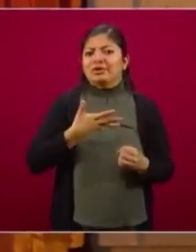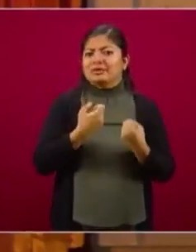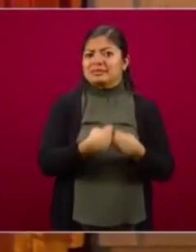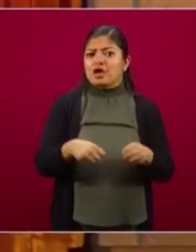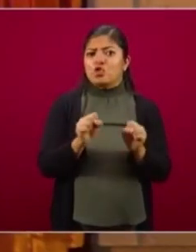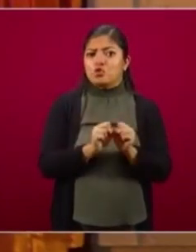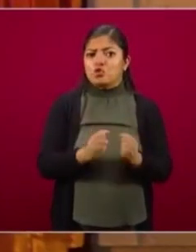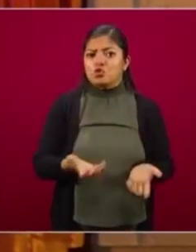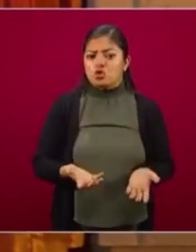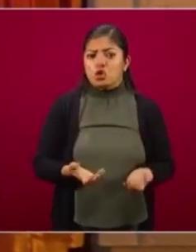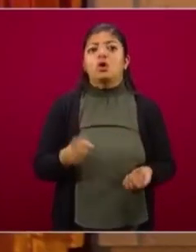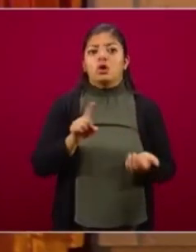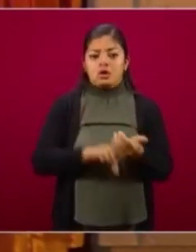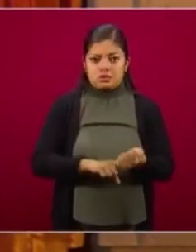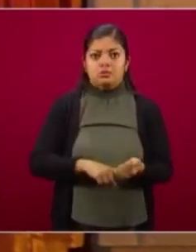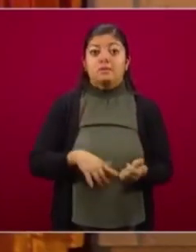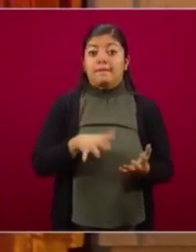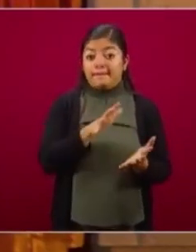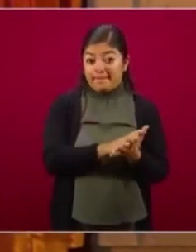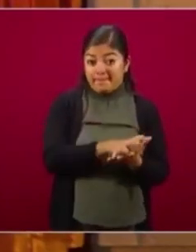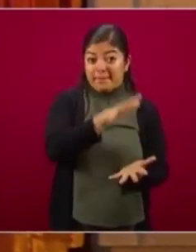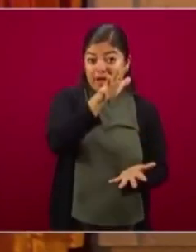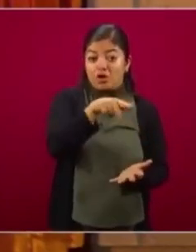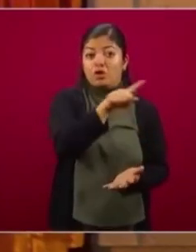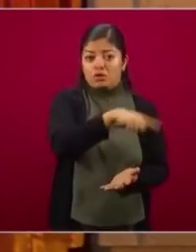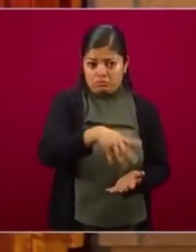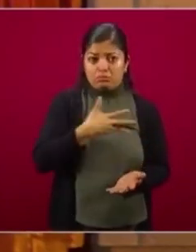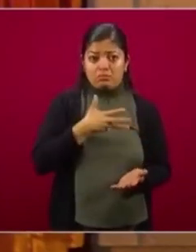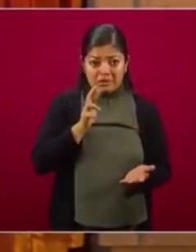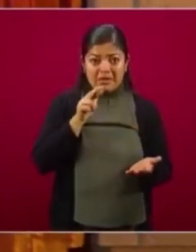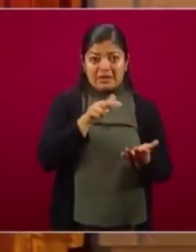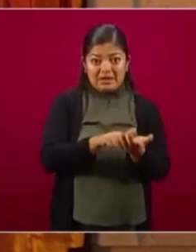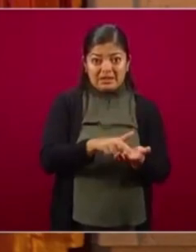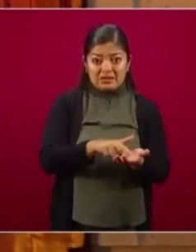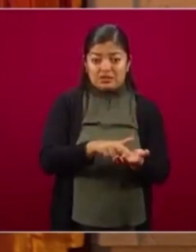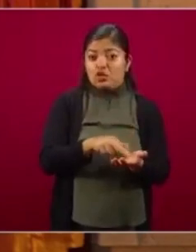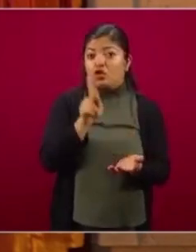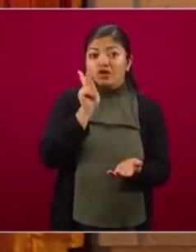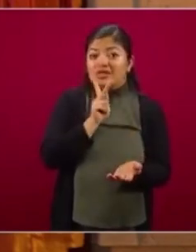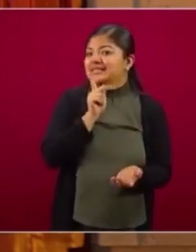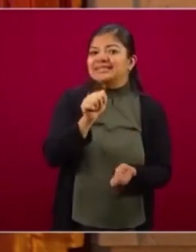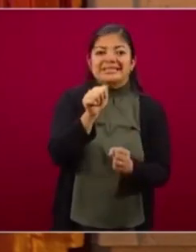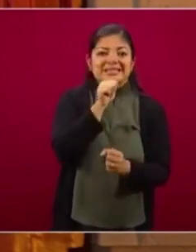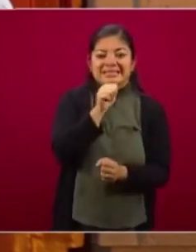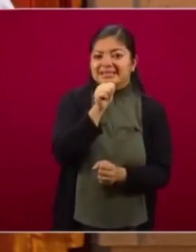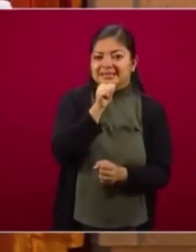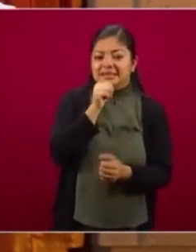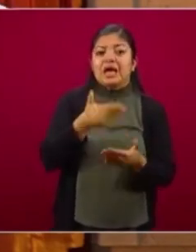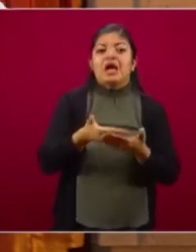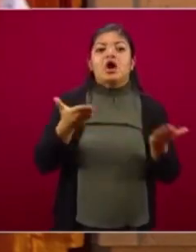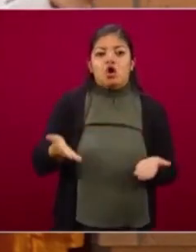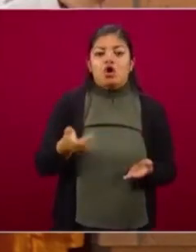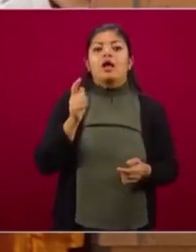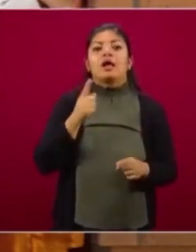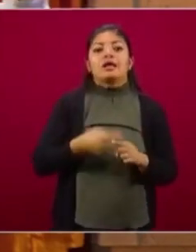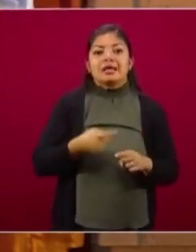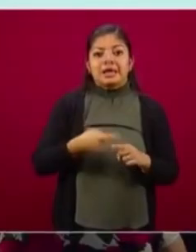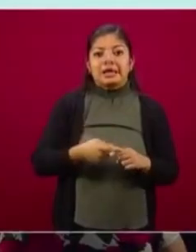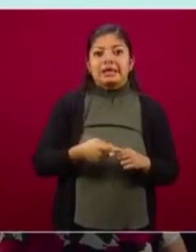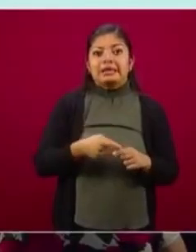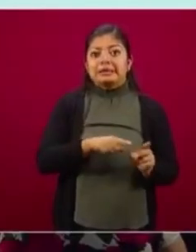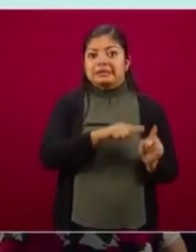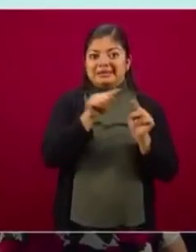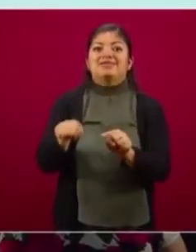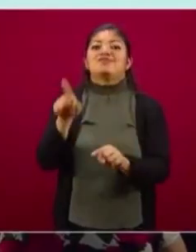es más la inmensa mayoría aún no están registradas en el proyecto piloto ahora lo estamos haciendo para las del proyecto piloto pero